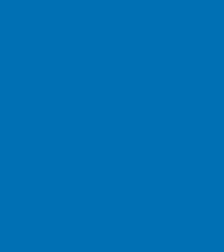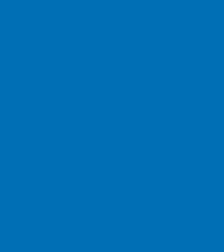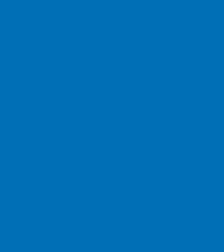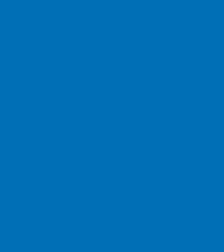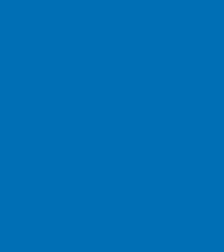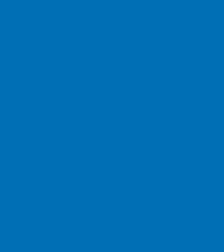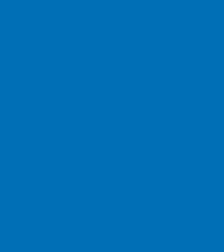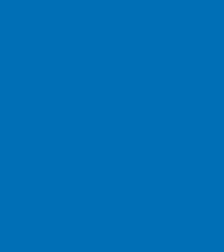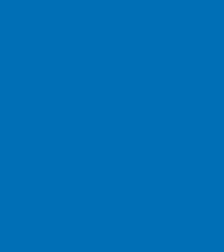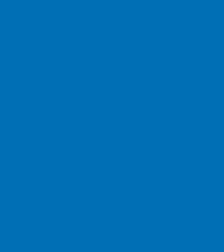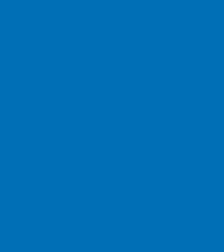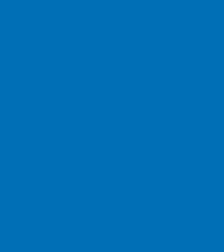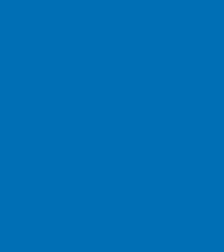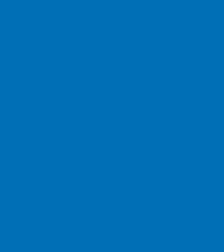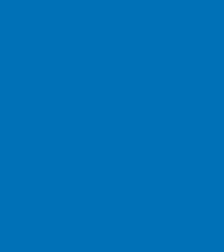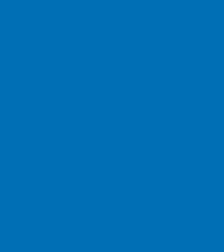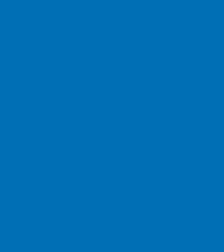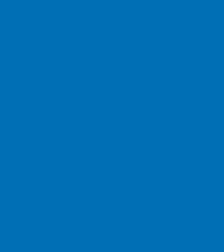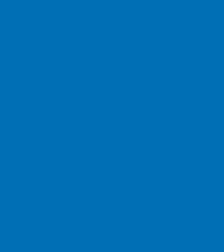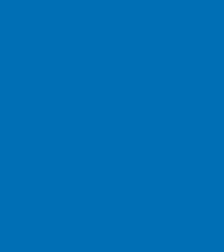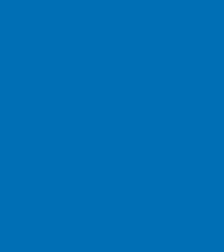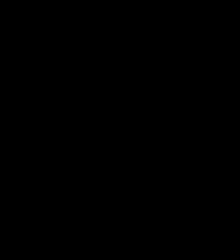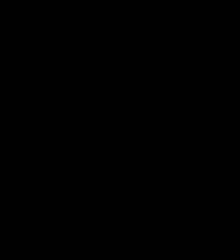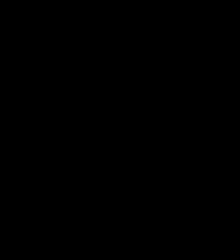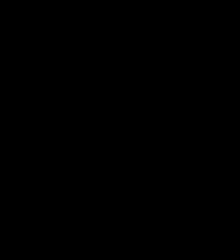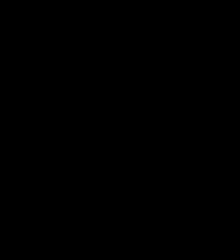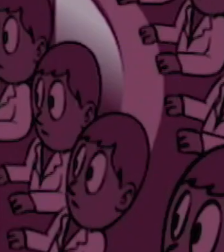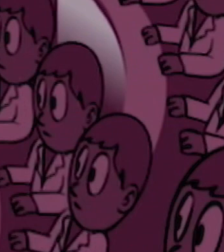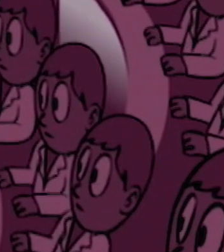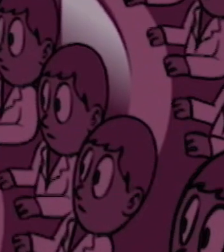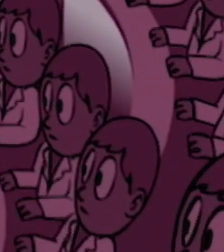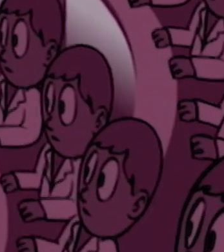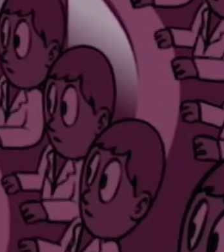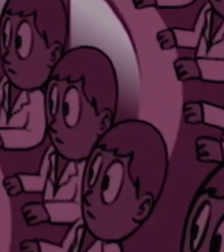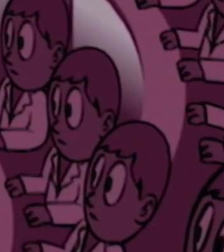Hoy les presentamos Anatomía a la Tica.